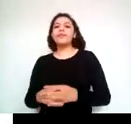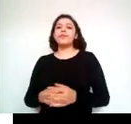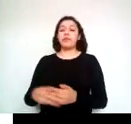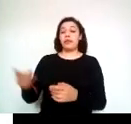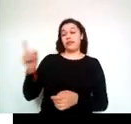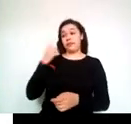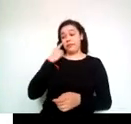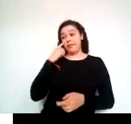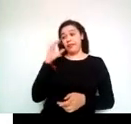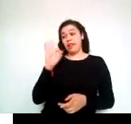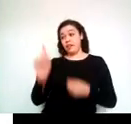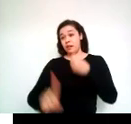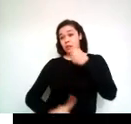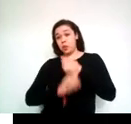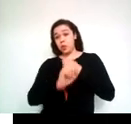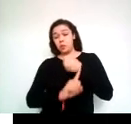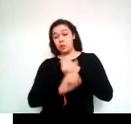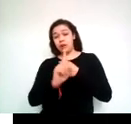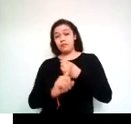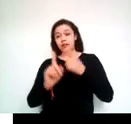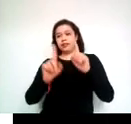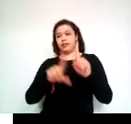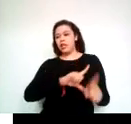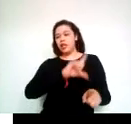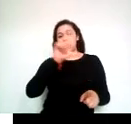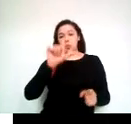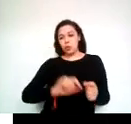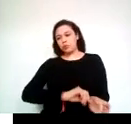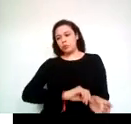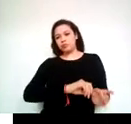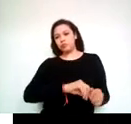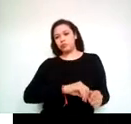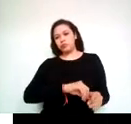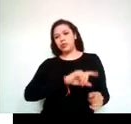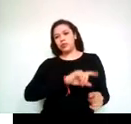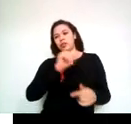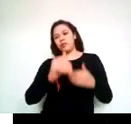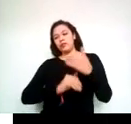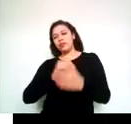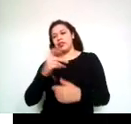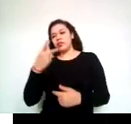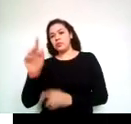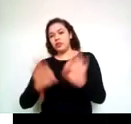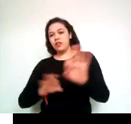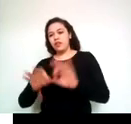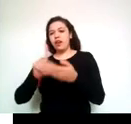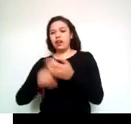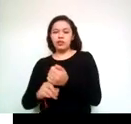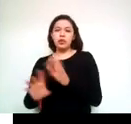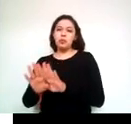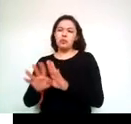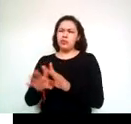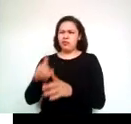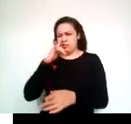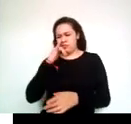alguna afectación y esa afectación se puede trasladar a lo que es su desempeño dentro de las instituciones.